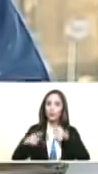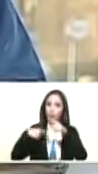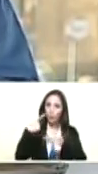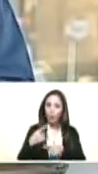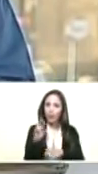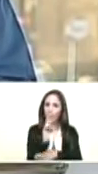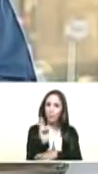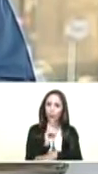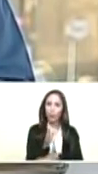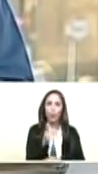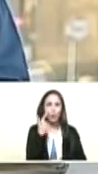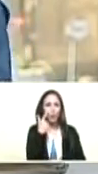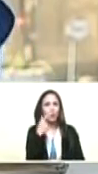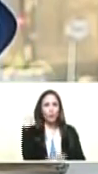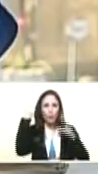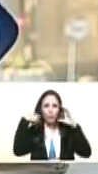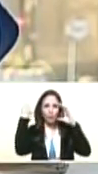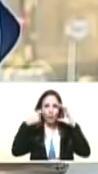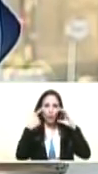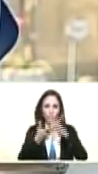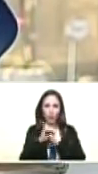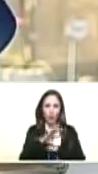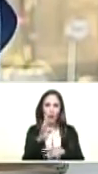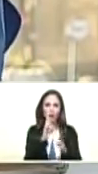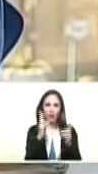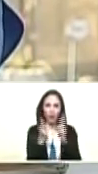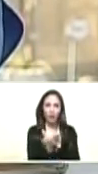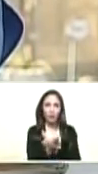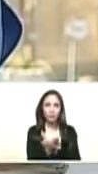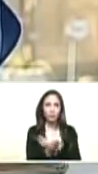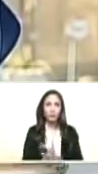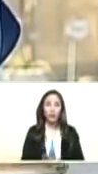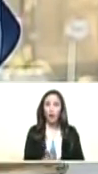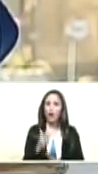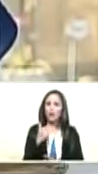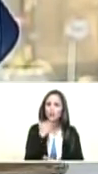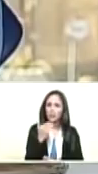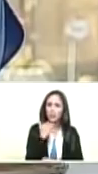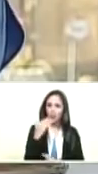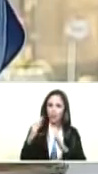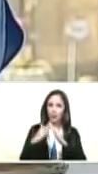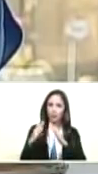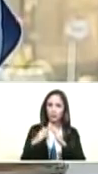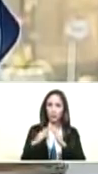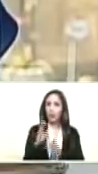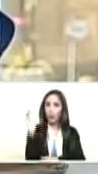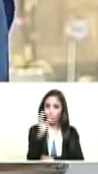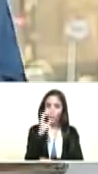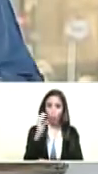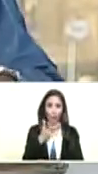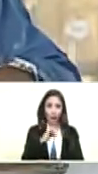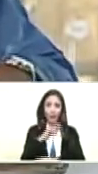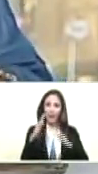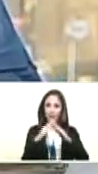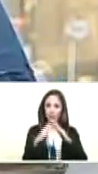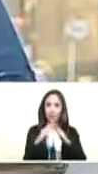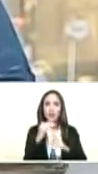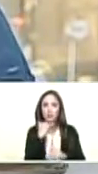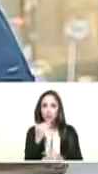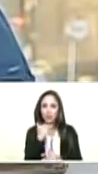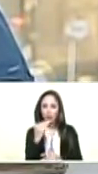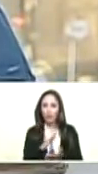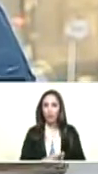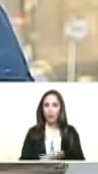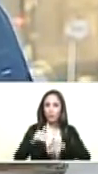redes? Hay una casa cerca del centro de votación en toda Colombia. Entra la gente, le ponen